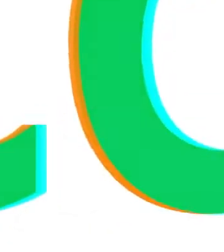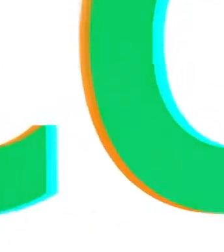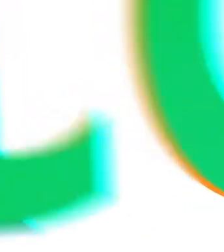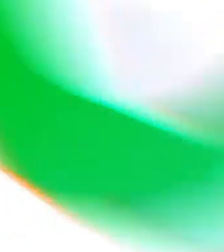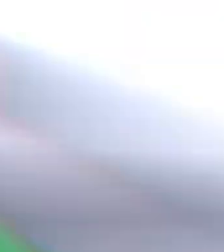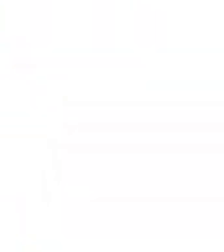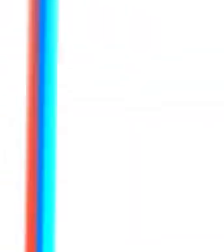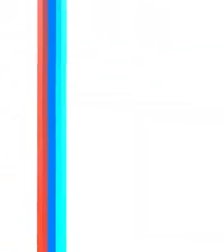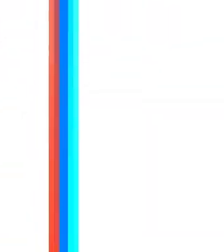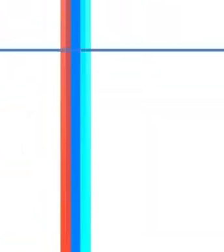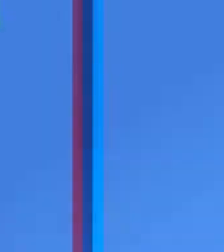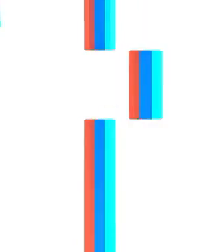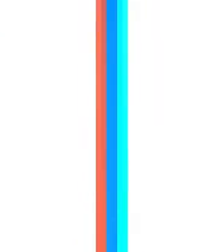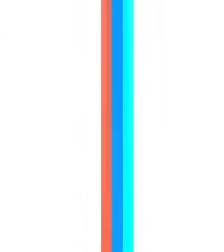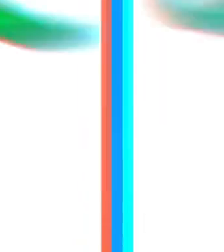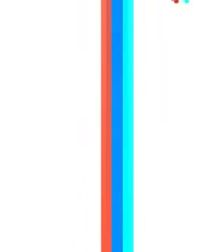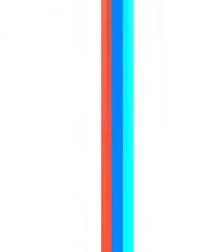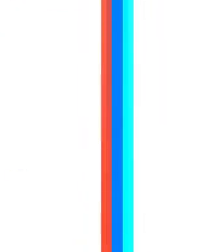ah